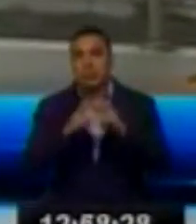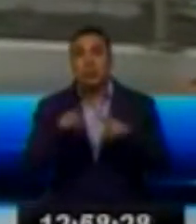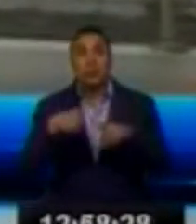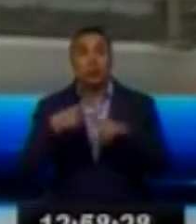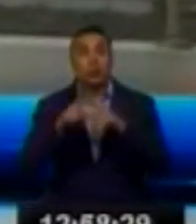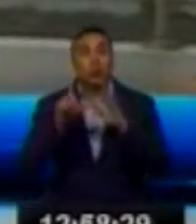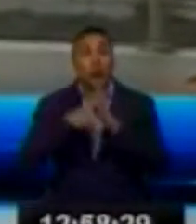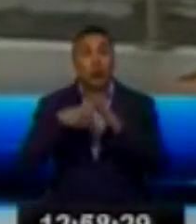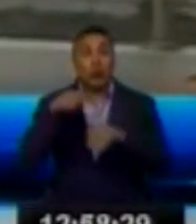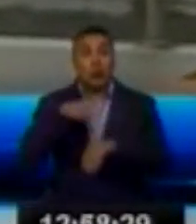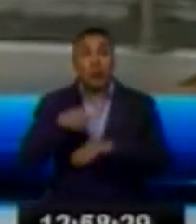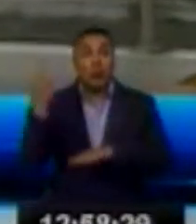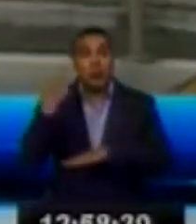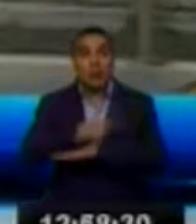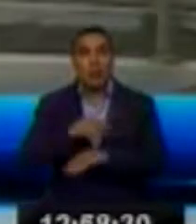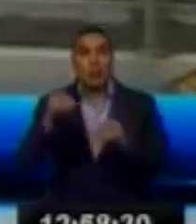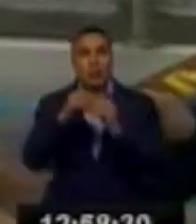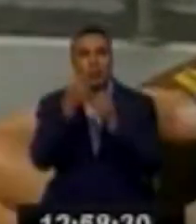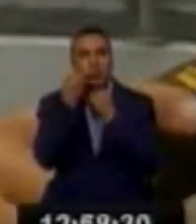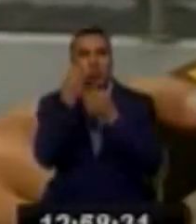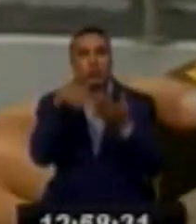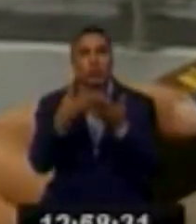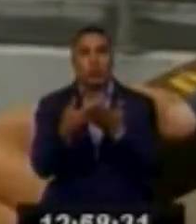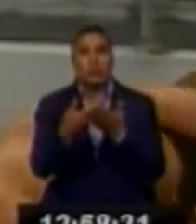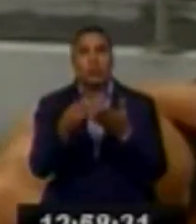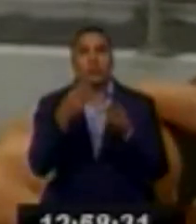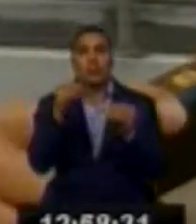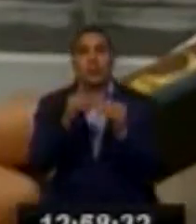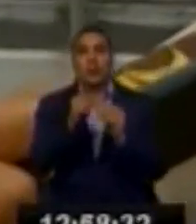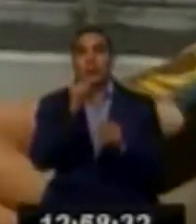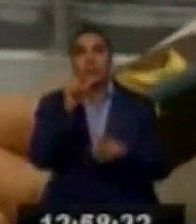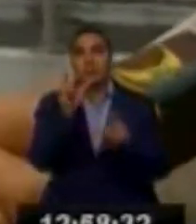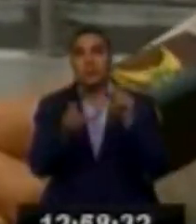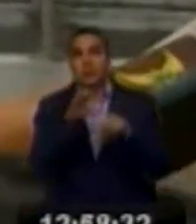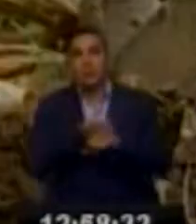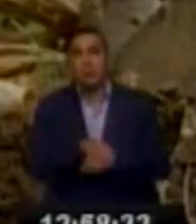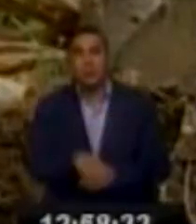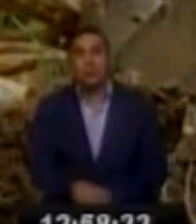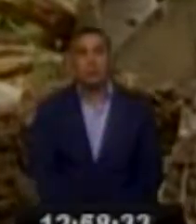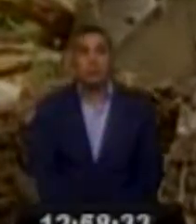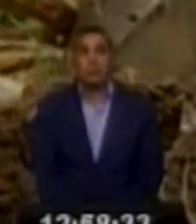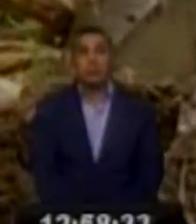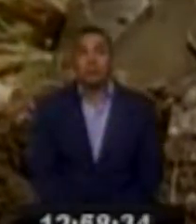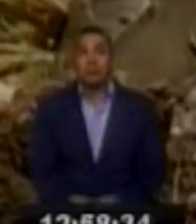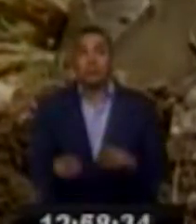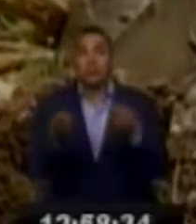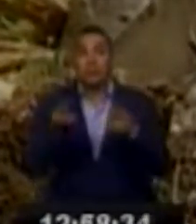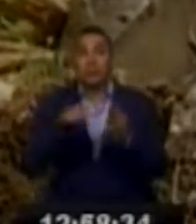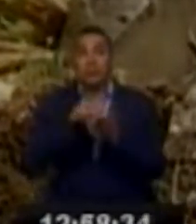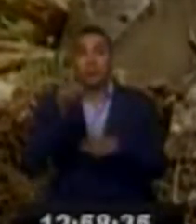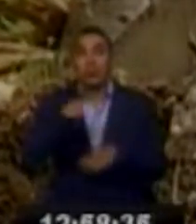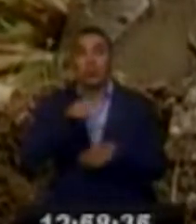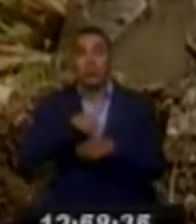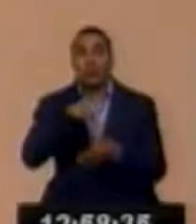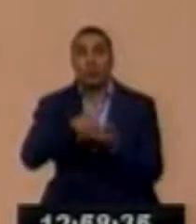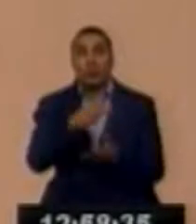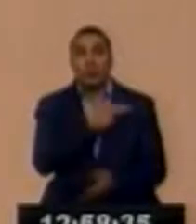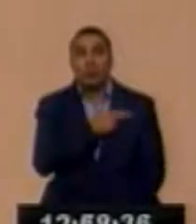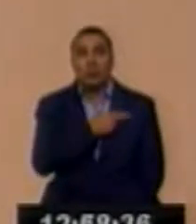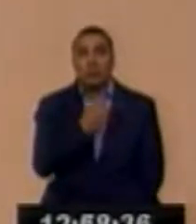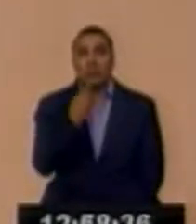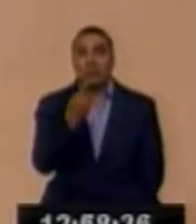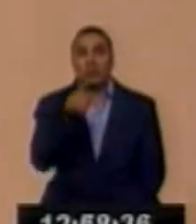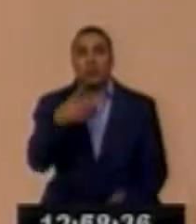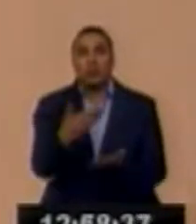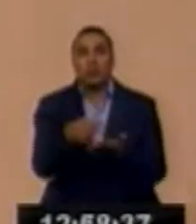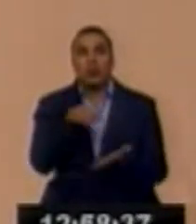día darles mayor información y darles mayores resultados de esta investigación. Entre tanto, el rector de la estatal señaló que todo